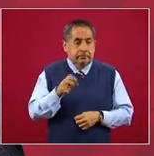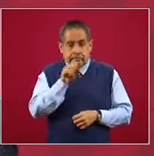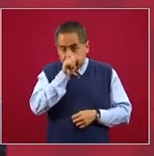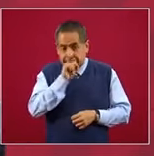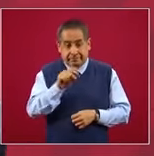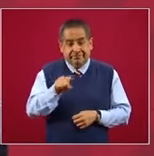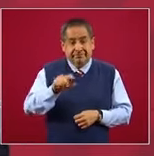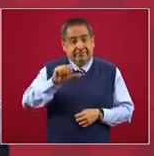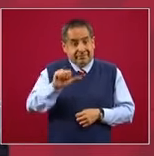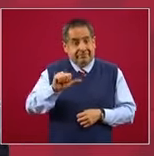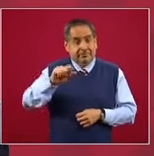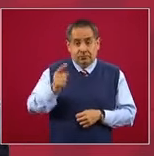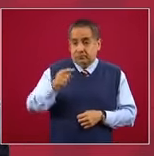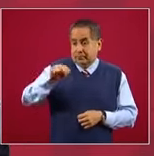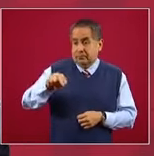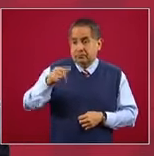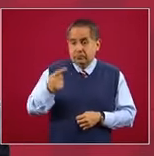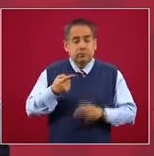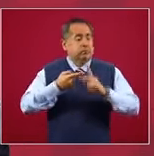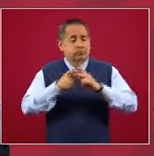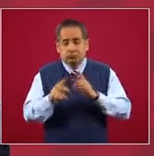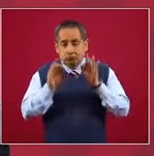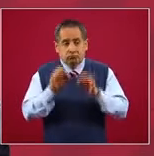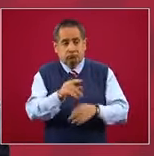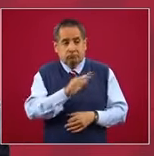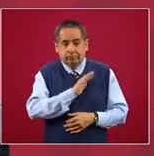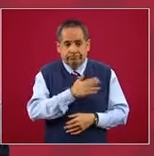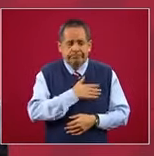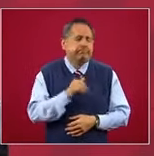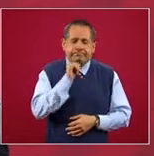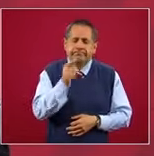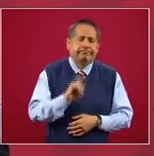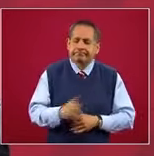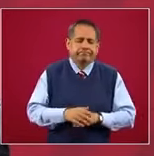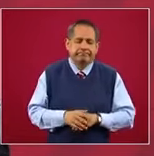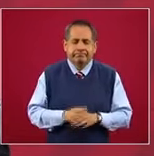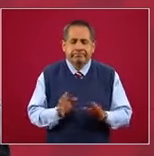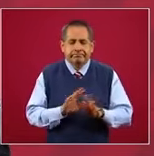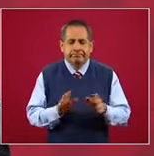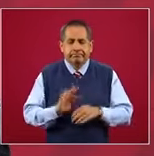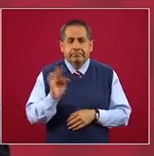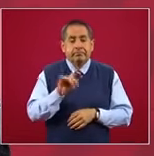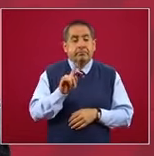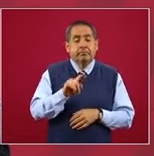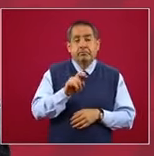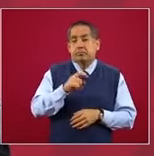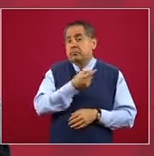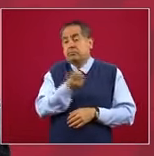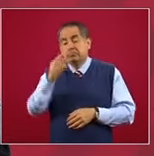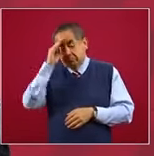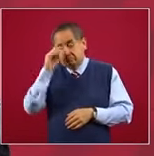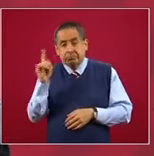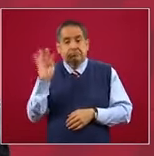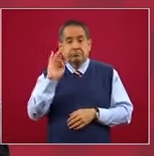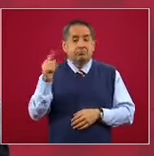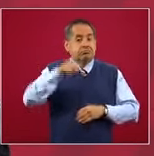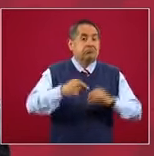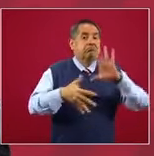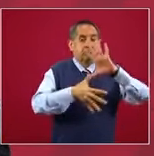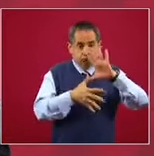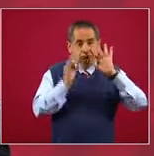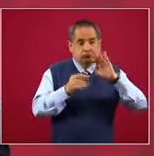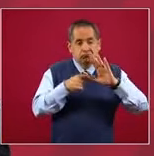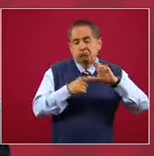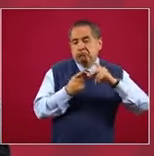fue H1N1, hubiera empezado en España, que algunos piensan que empezó en el continente americano. Fíjense ustedes la